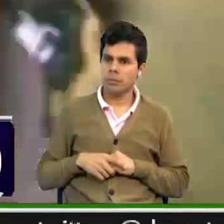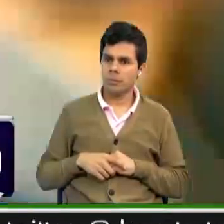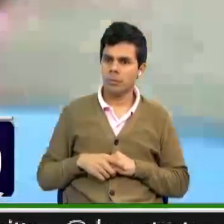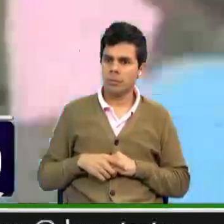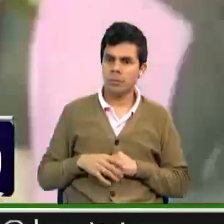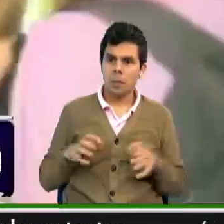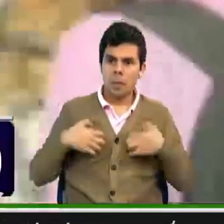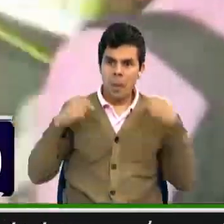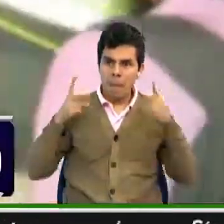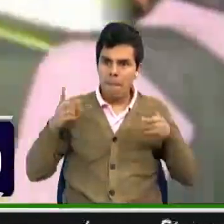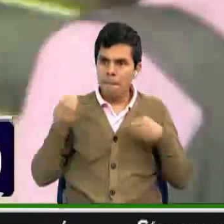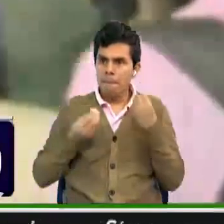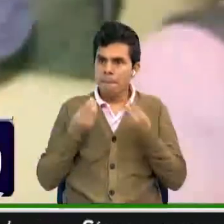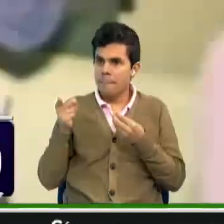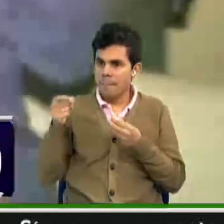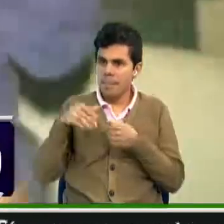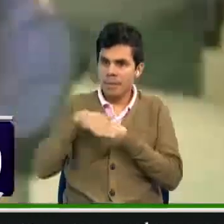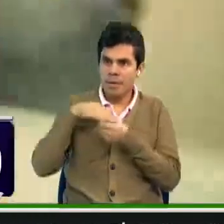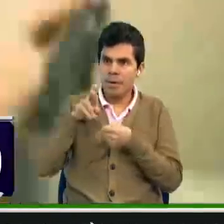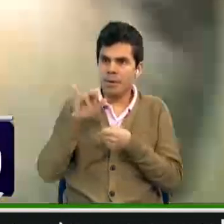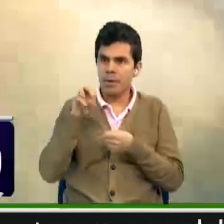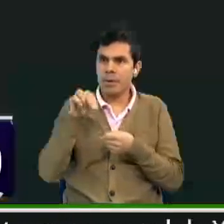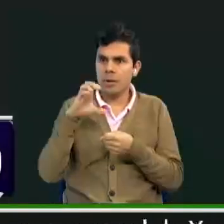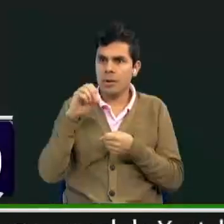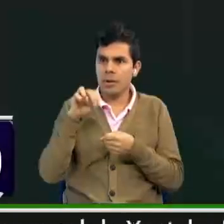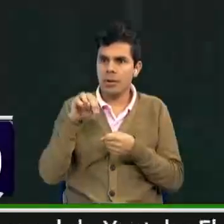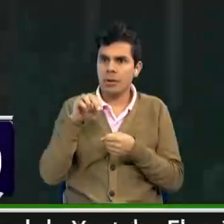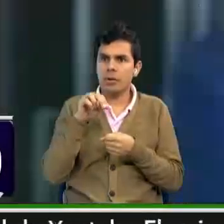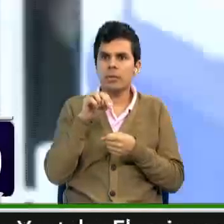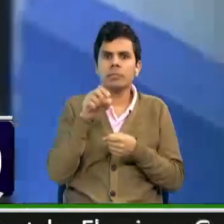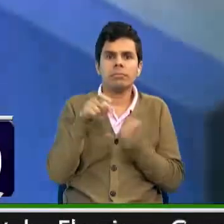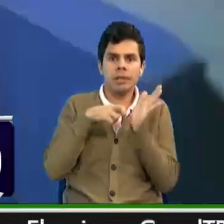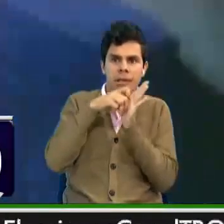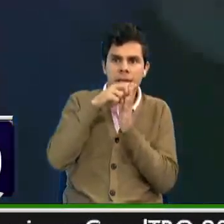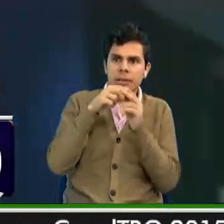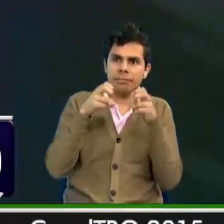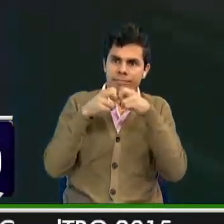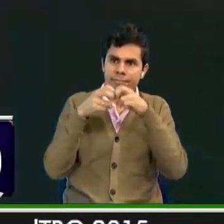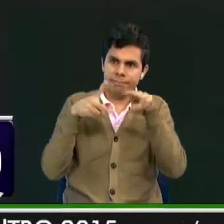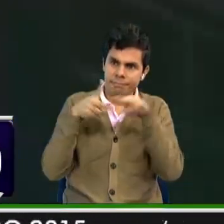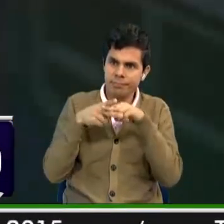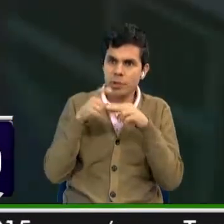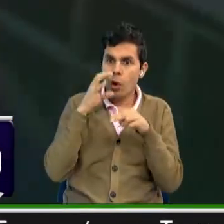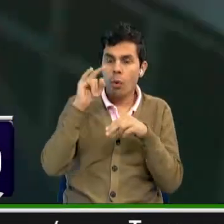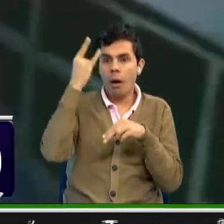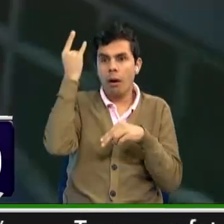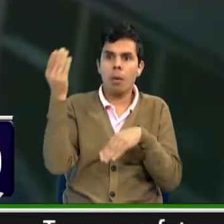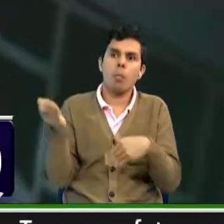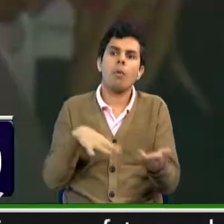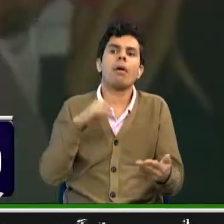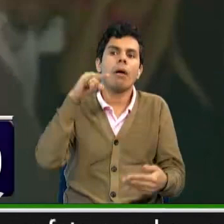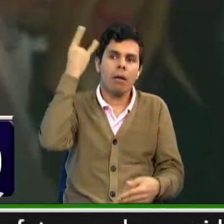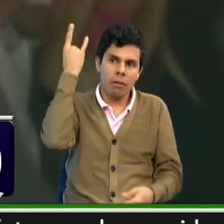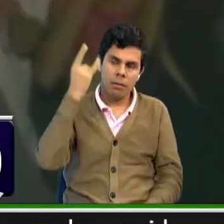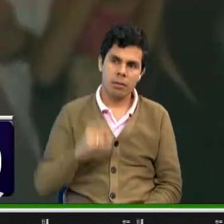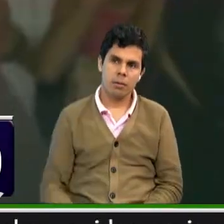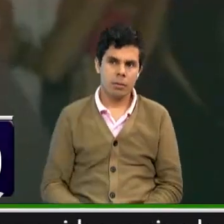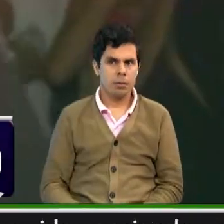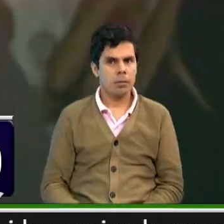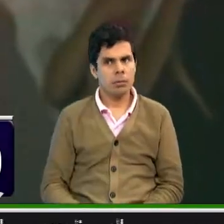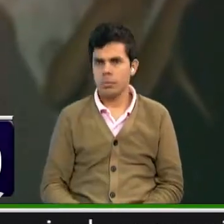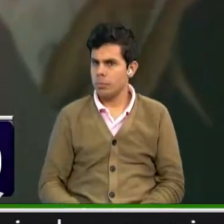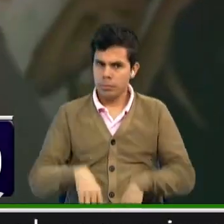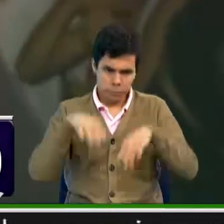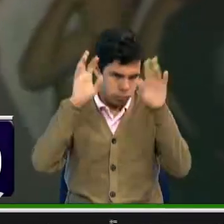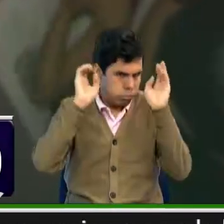El miedo y la confusión se vivieron en el rincón de Girón por la ausencia de energía, la cual fue suspendida, pues el ladrón podría haberse electrocutado. Está incómodo porque